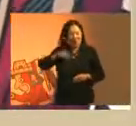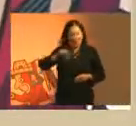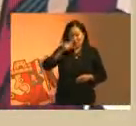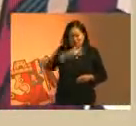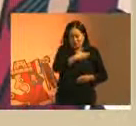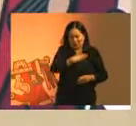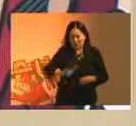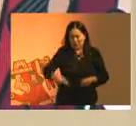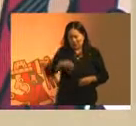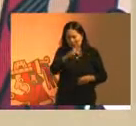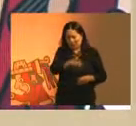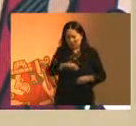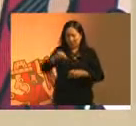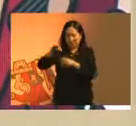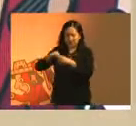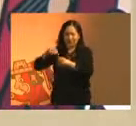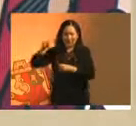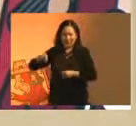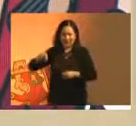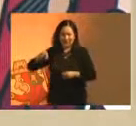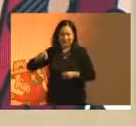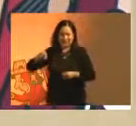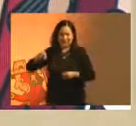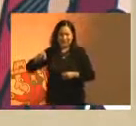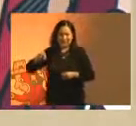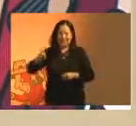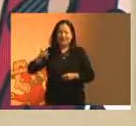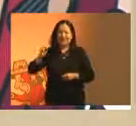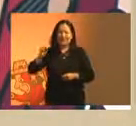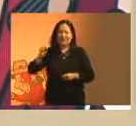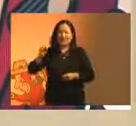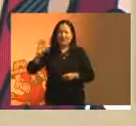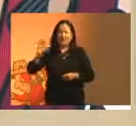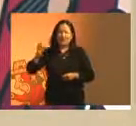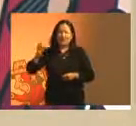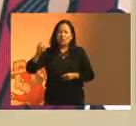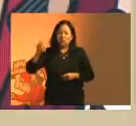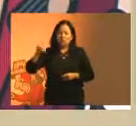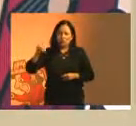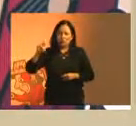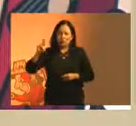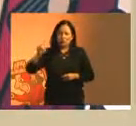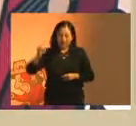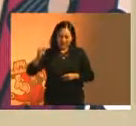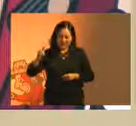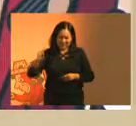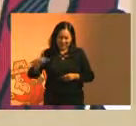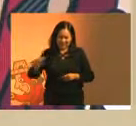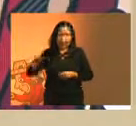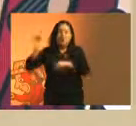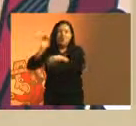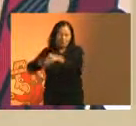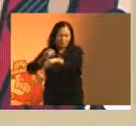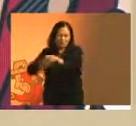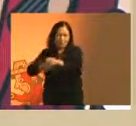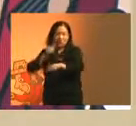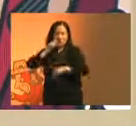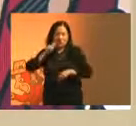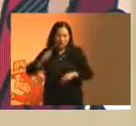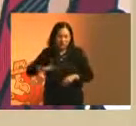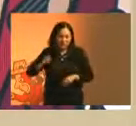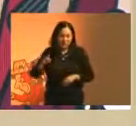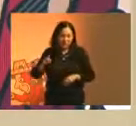al que pertenecía primo tapia al que el partido comunista había llamado amigo de los trabajadores en su en su periódico el